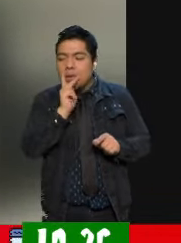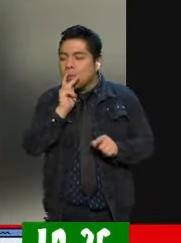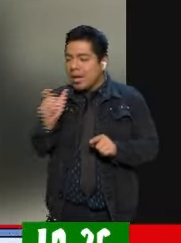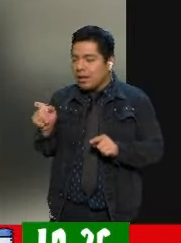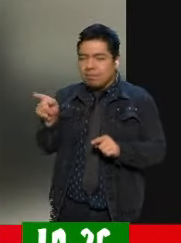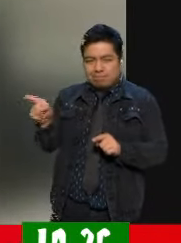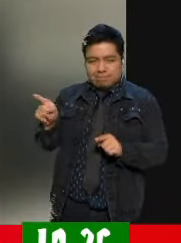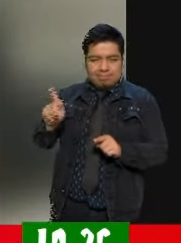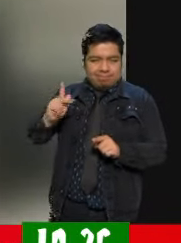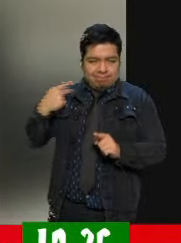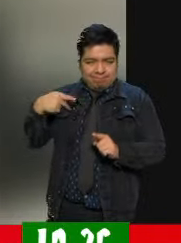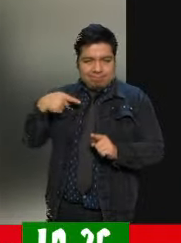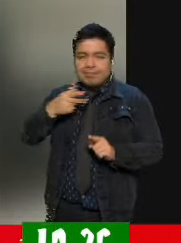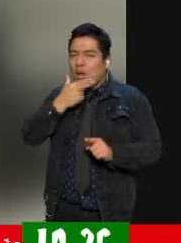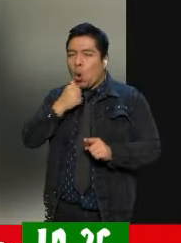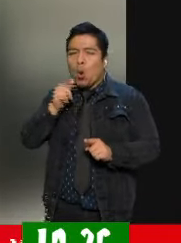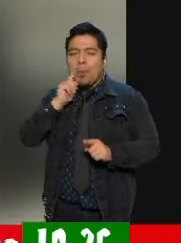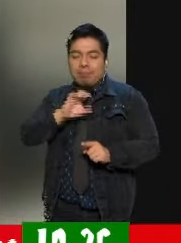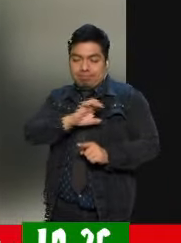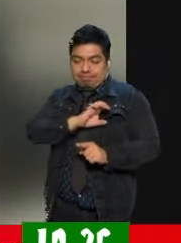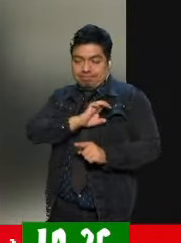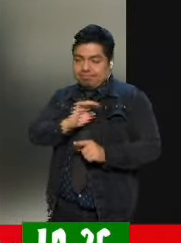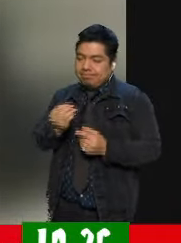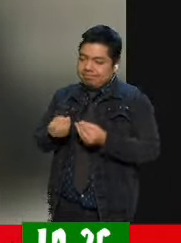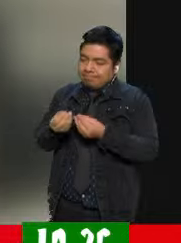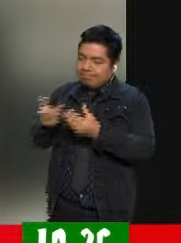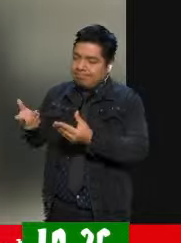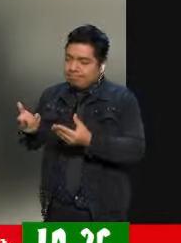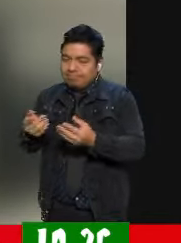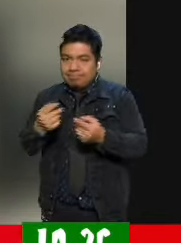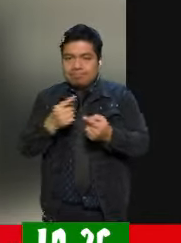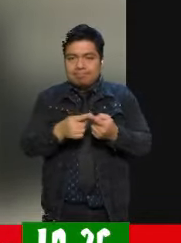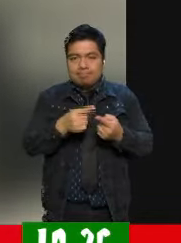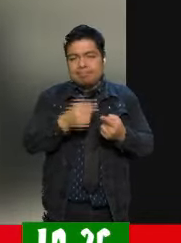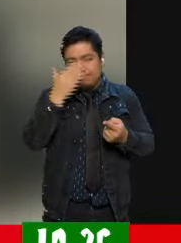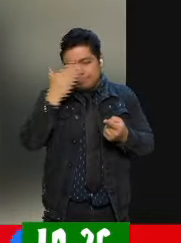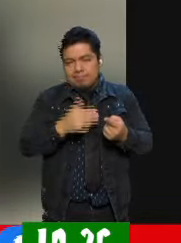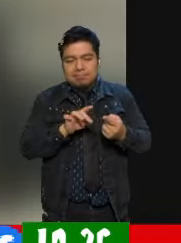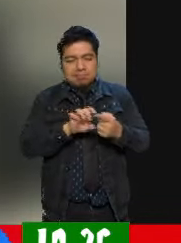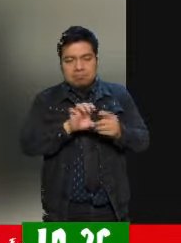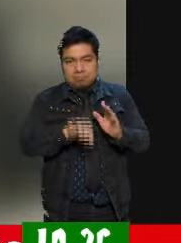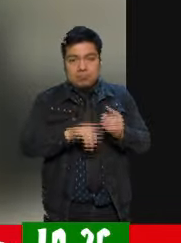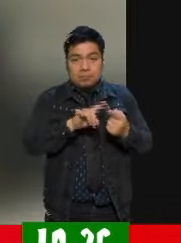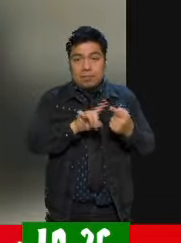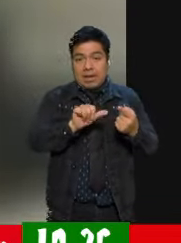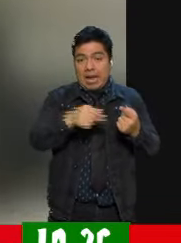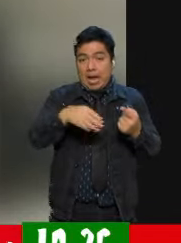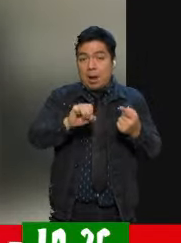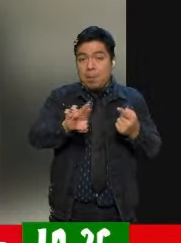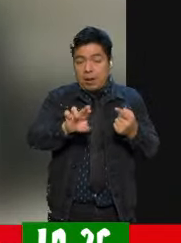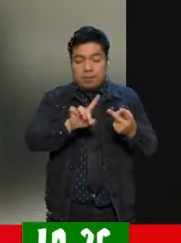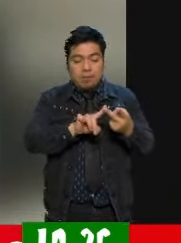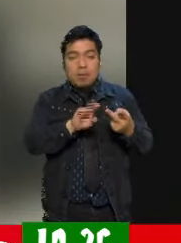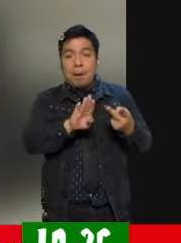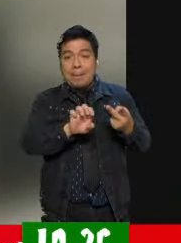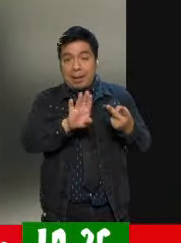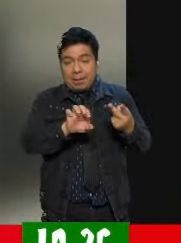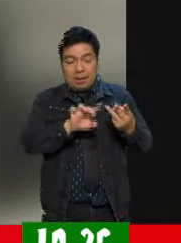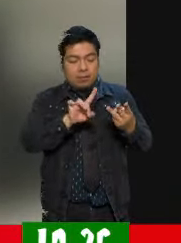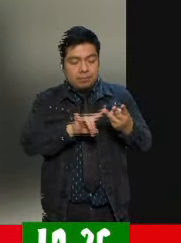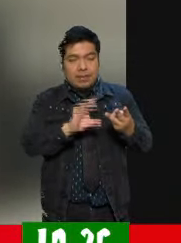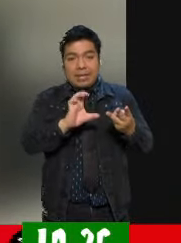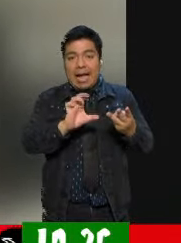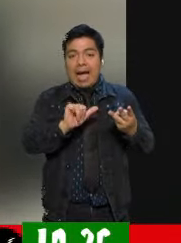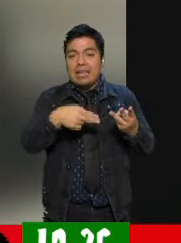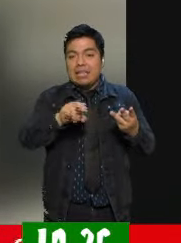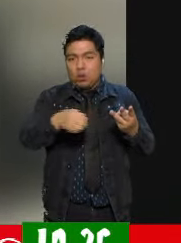a la persona que quieres o a tu pareja son pues las predecibles, que son por ejemplo amor, bebé y cariño,